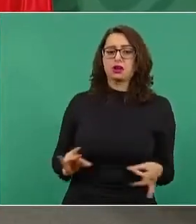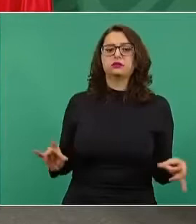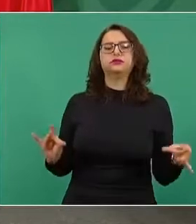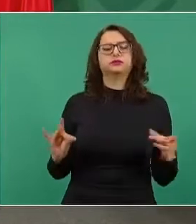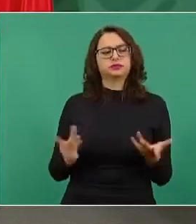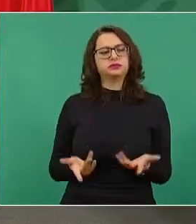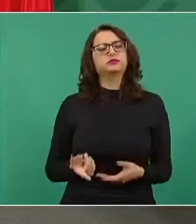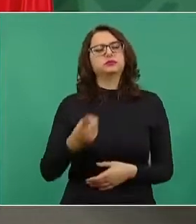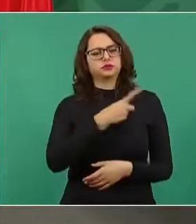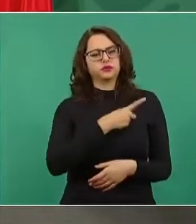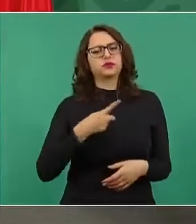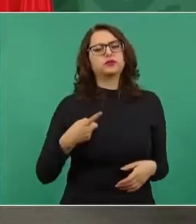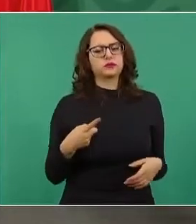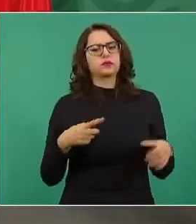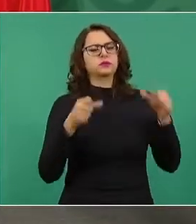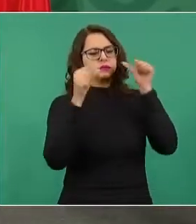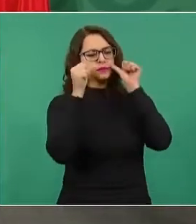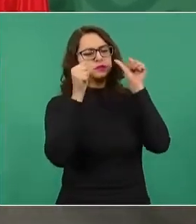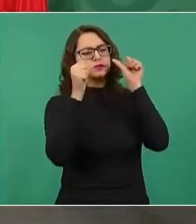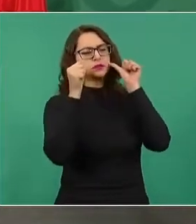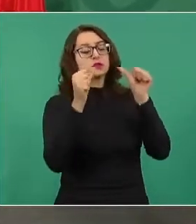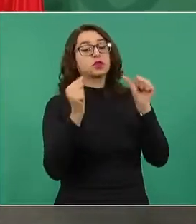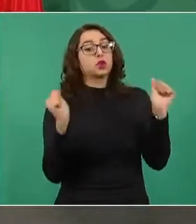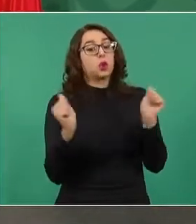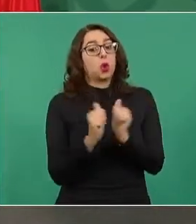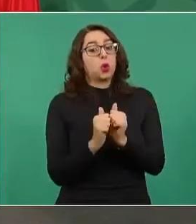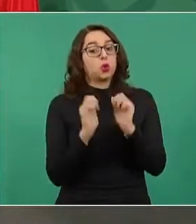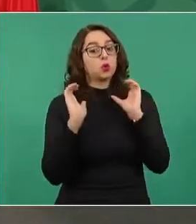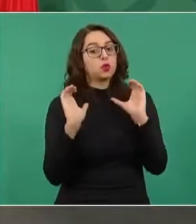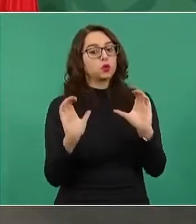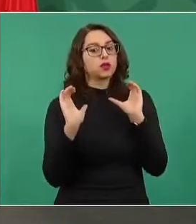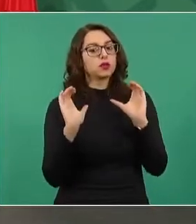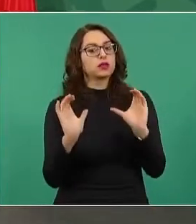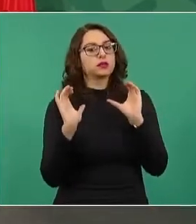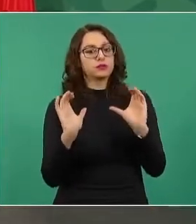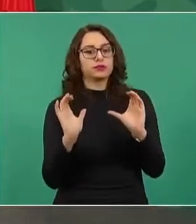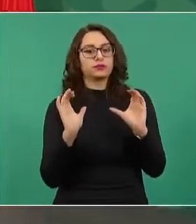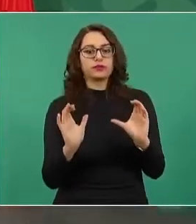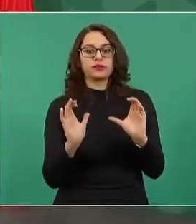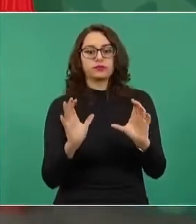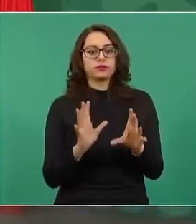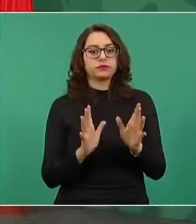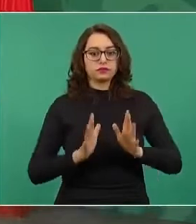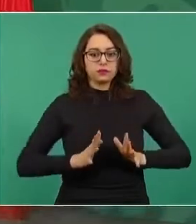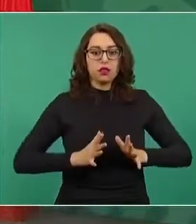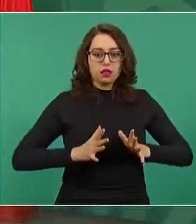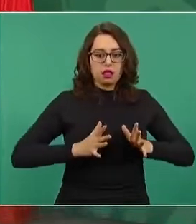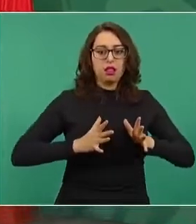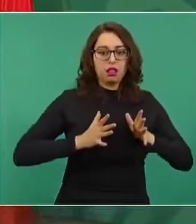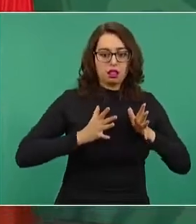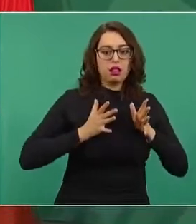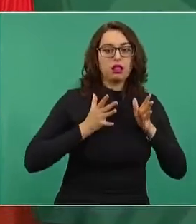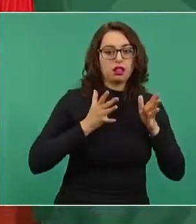de manera precavida, no creerles todo.